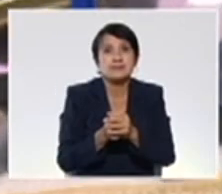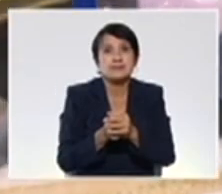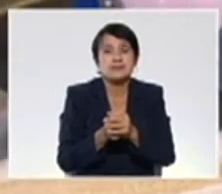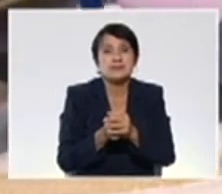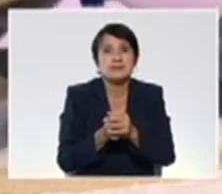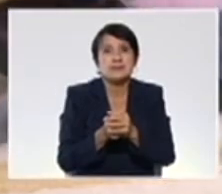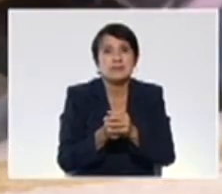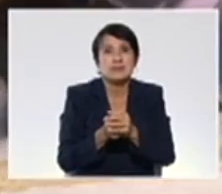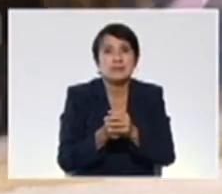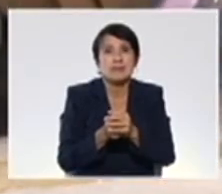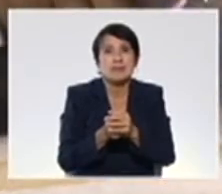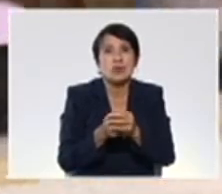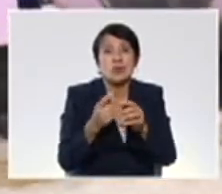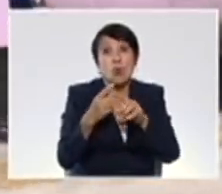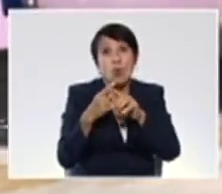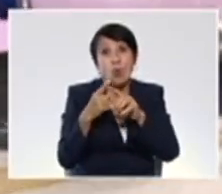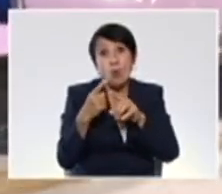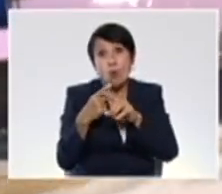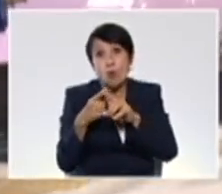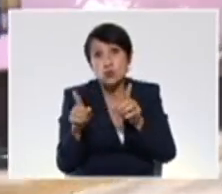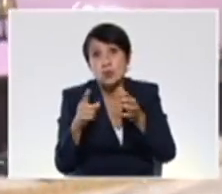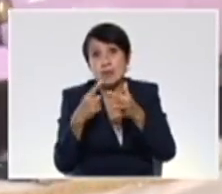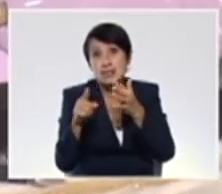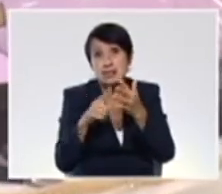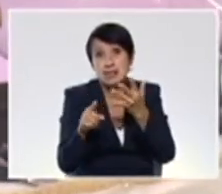y con un elemento como es